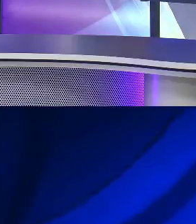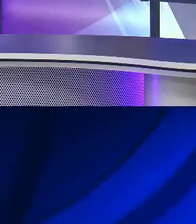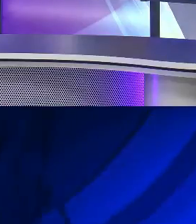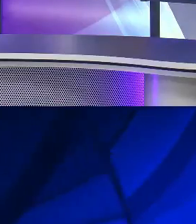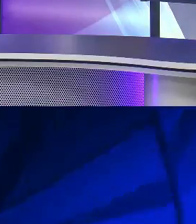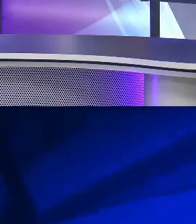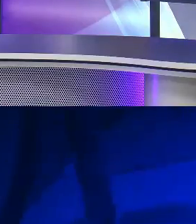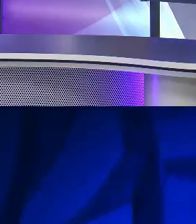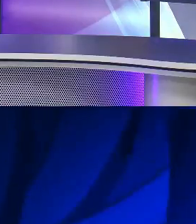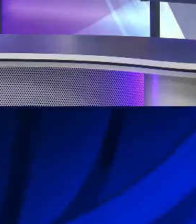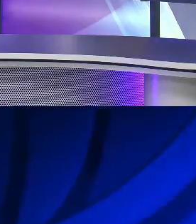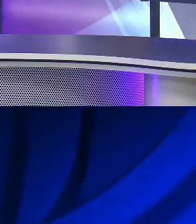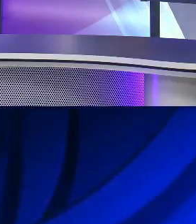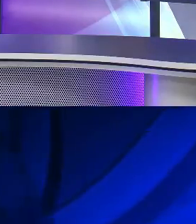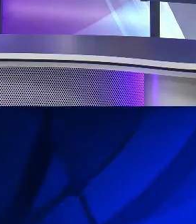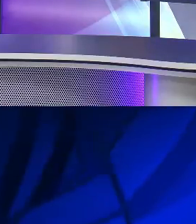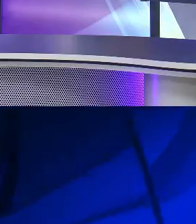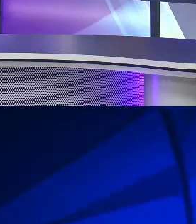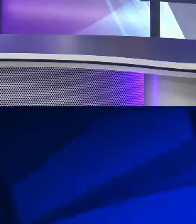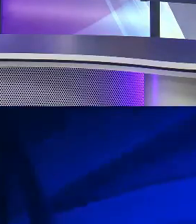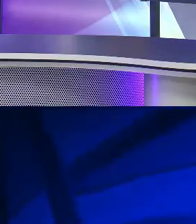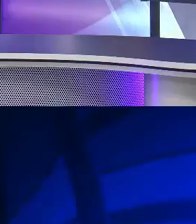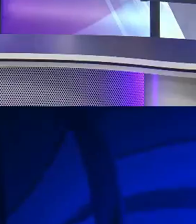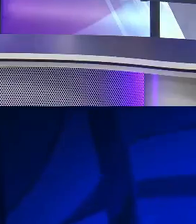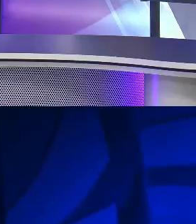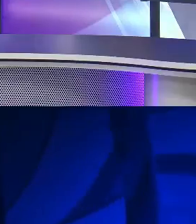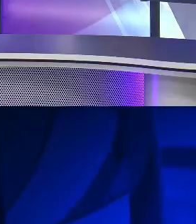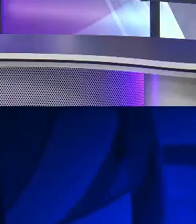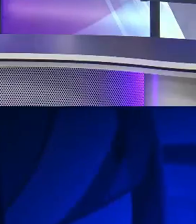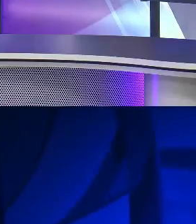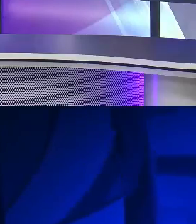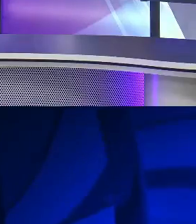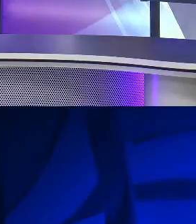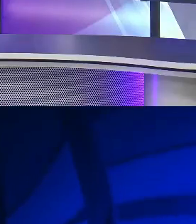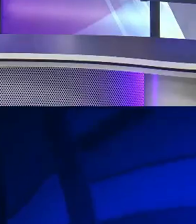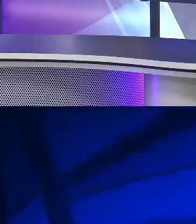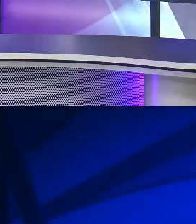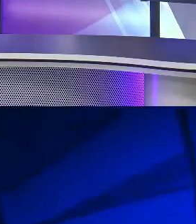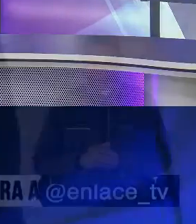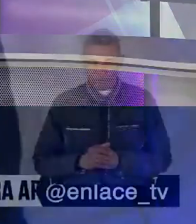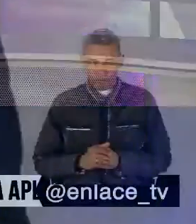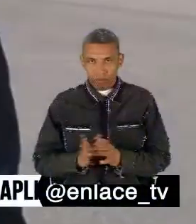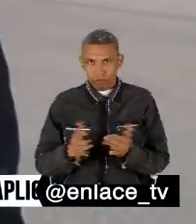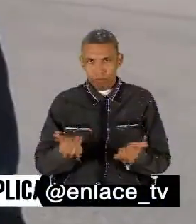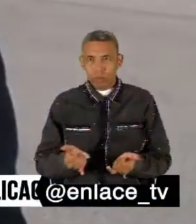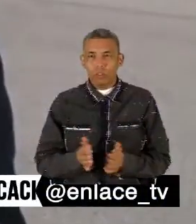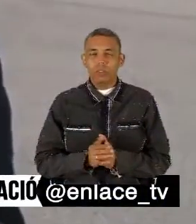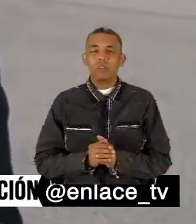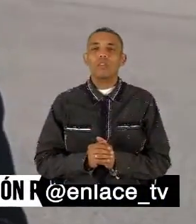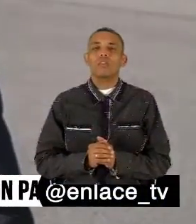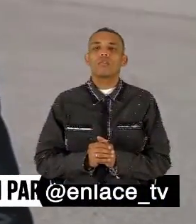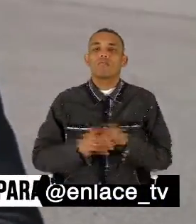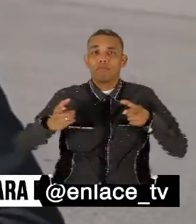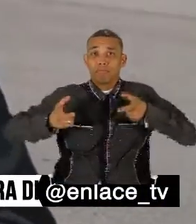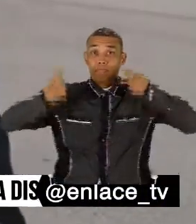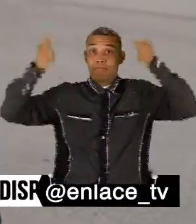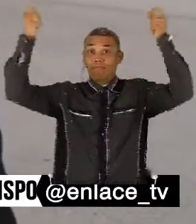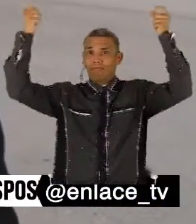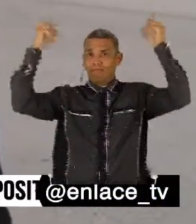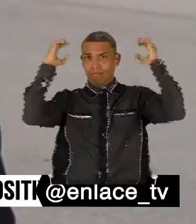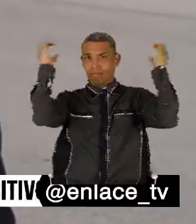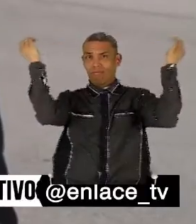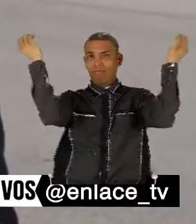y Paraguay. Segundo juego de la Copa América para nuestra selección, aquí alrededor del estadio, muy cerca del estadio, poco público, en un sitio que